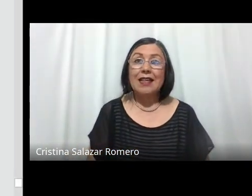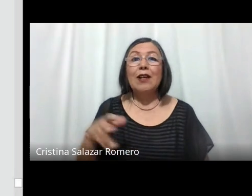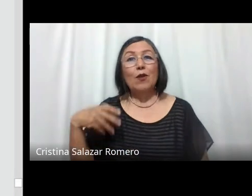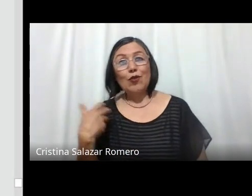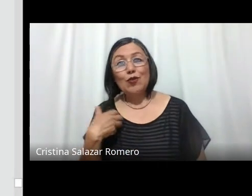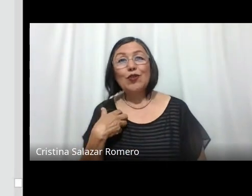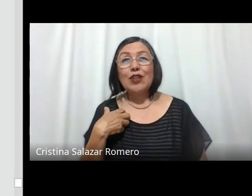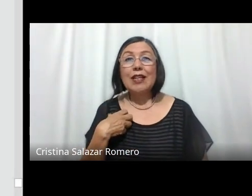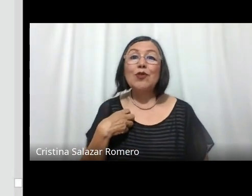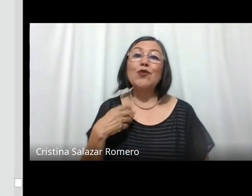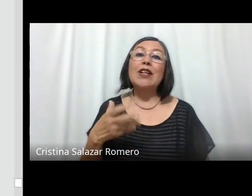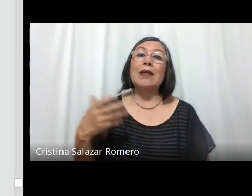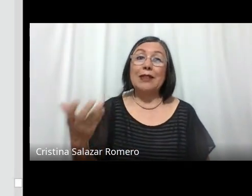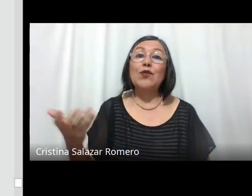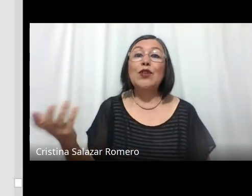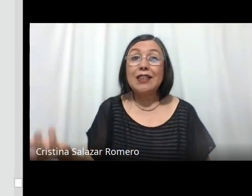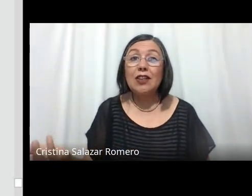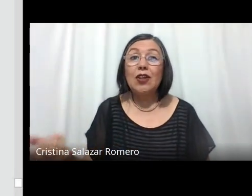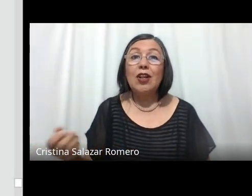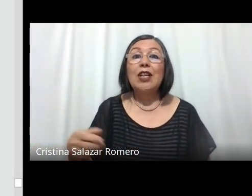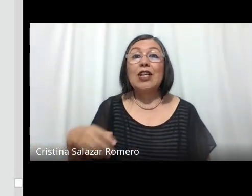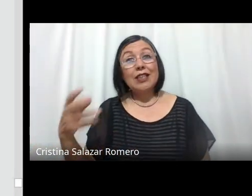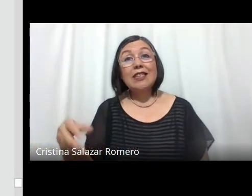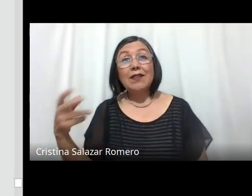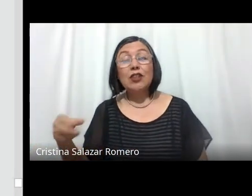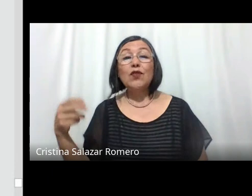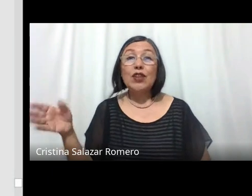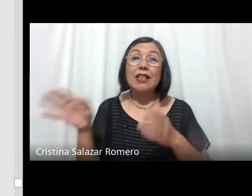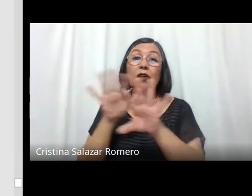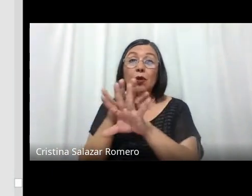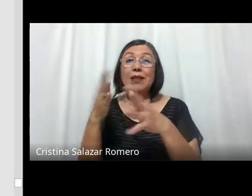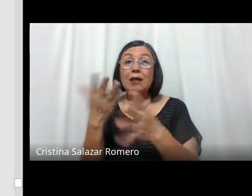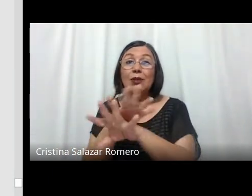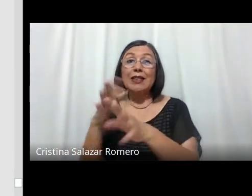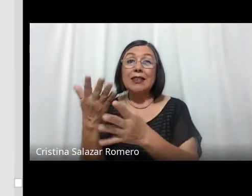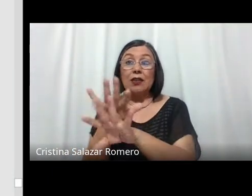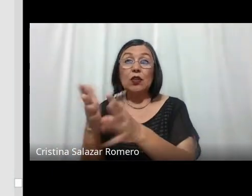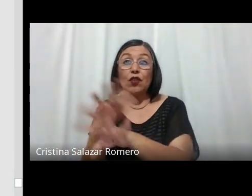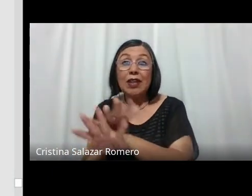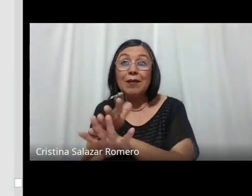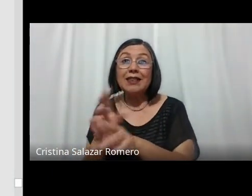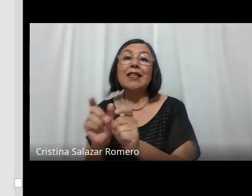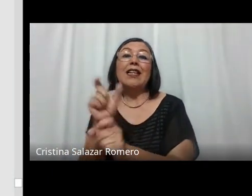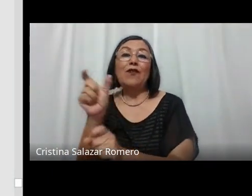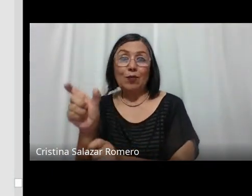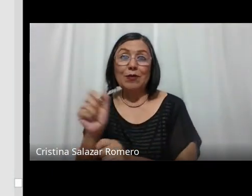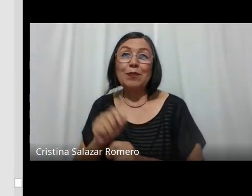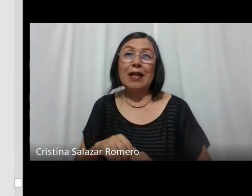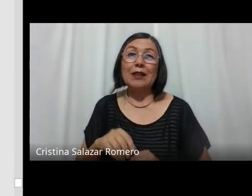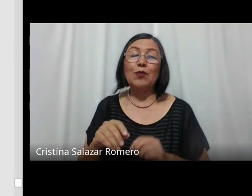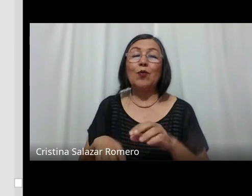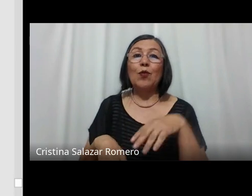señas. Como nosotros tenemos un alfabeto fonético y con ese alfabeto fonético combinamos los fonemas y